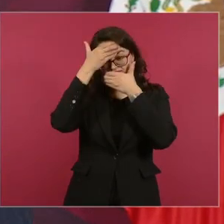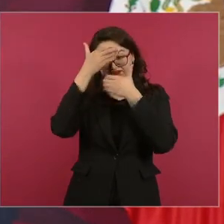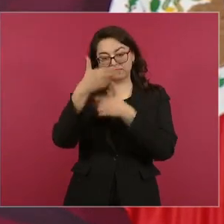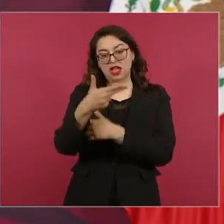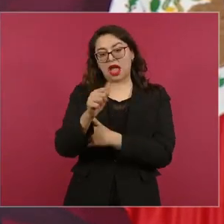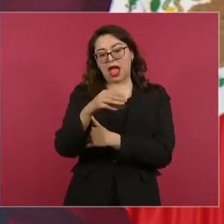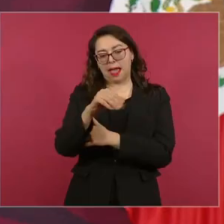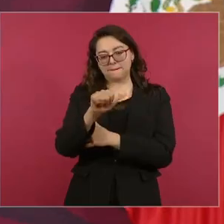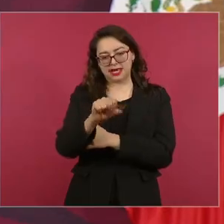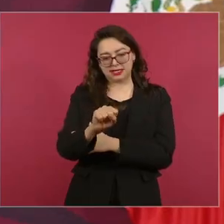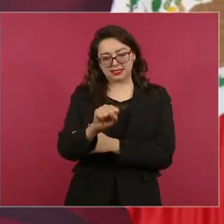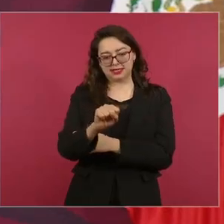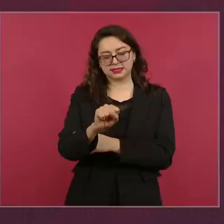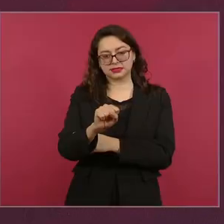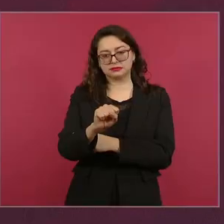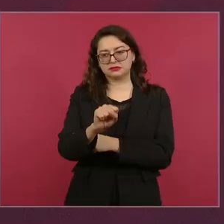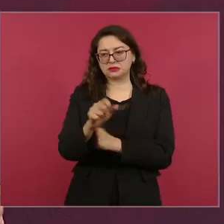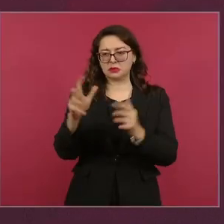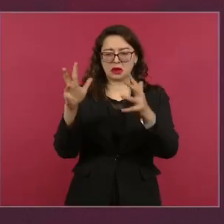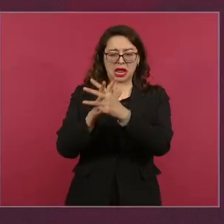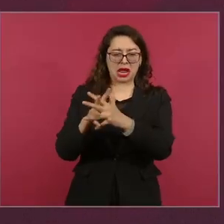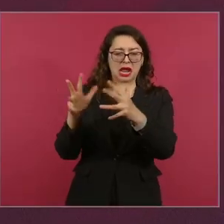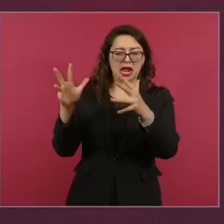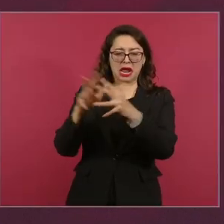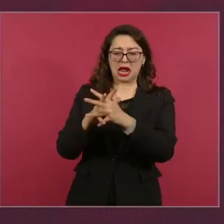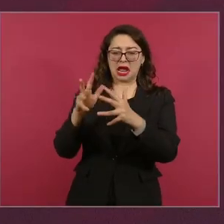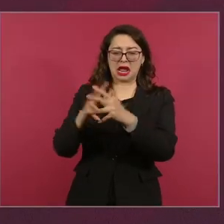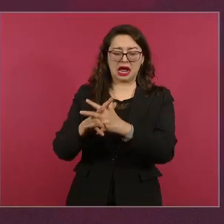y todo lo que tiene que ver con